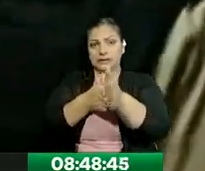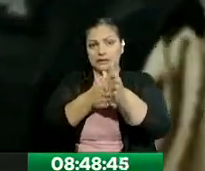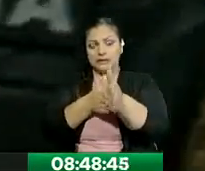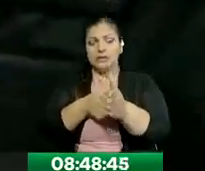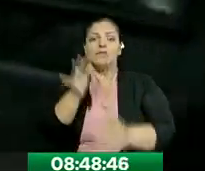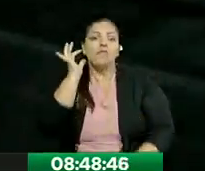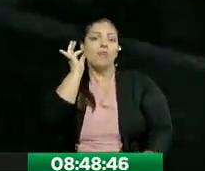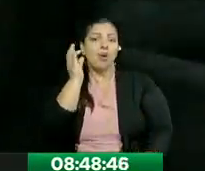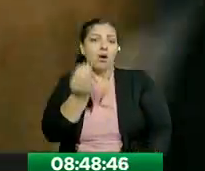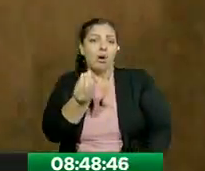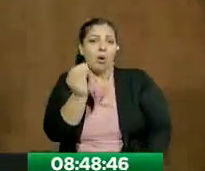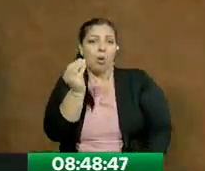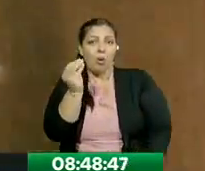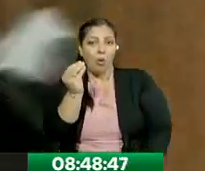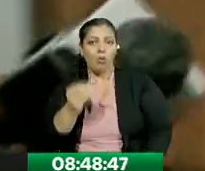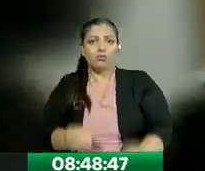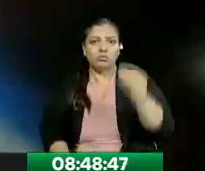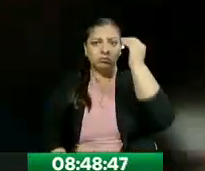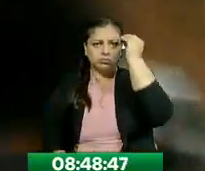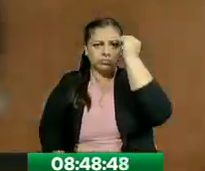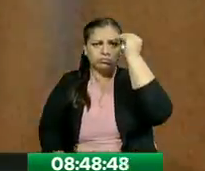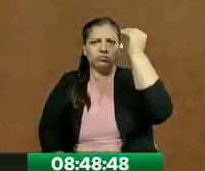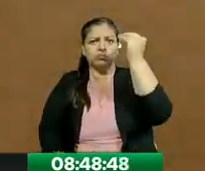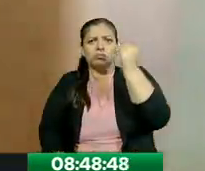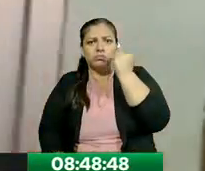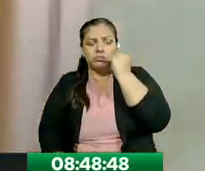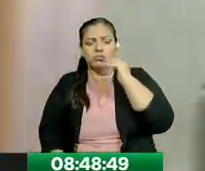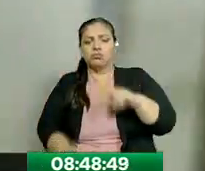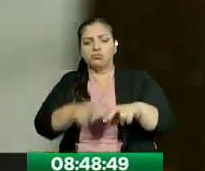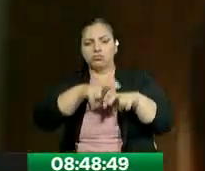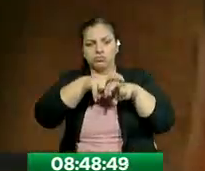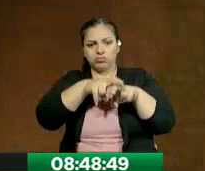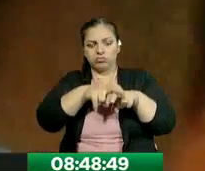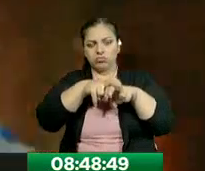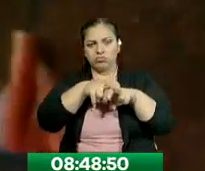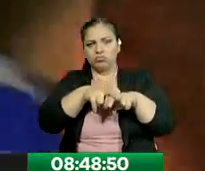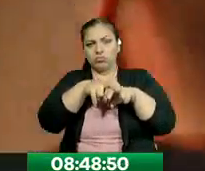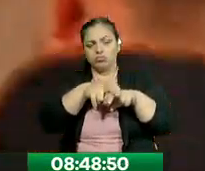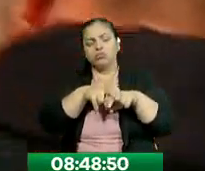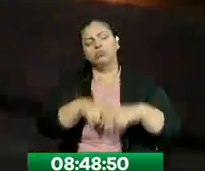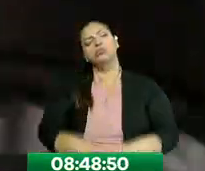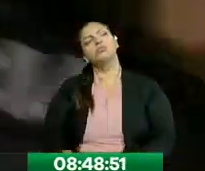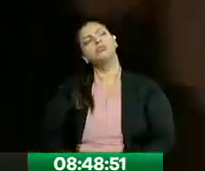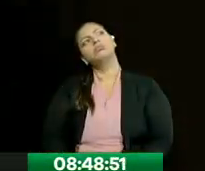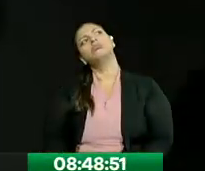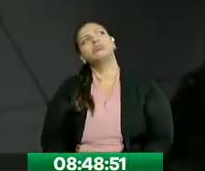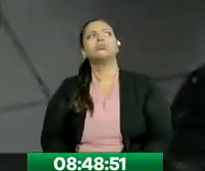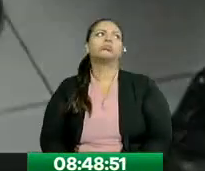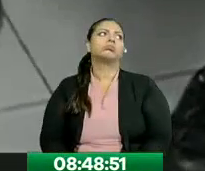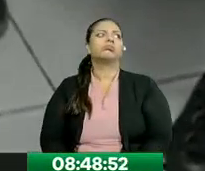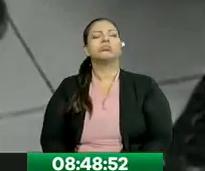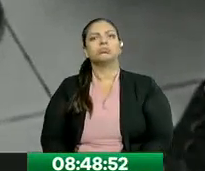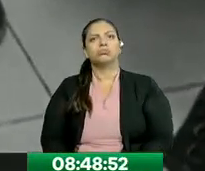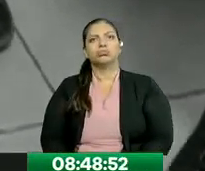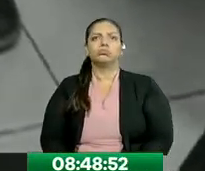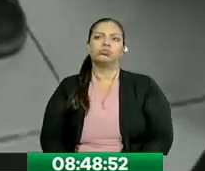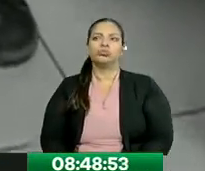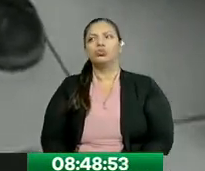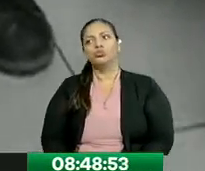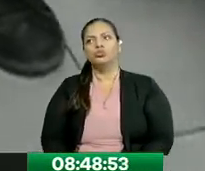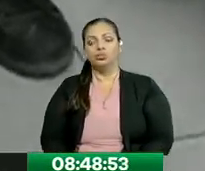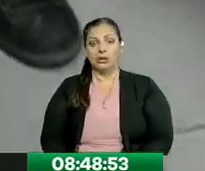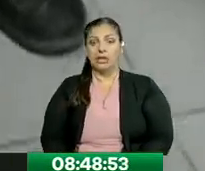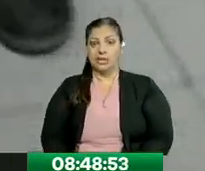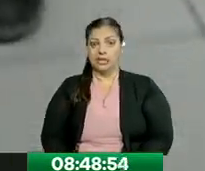con su teléfono celular al infante. ¿Qué cosa? Ingresa. Cuando iba con su madre y